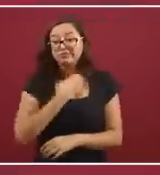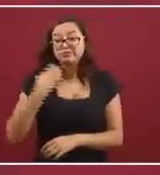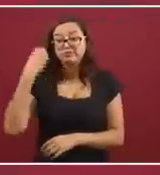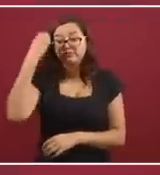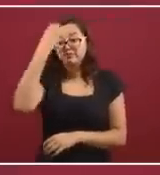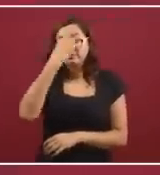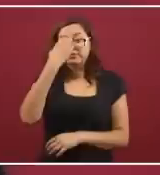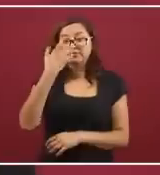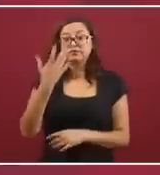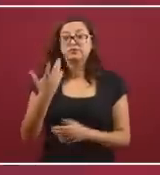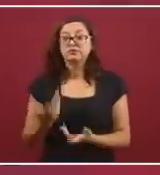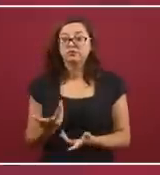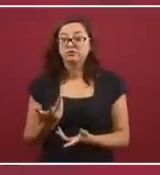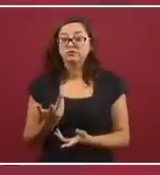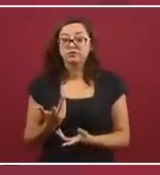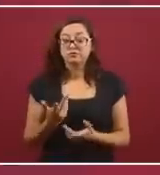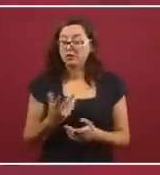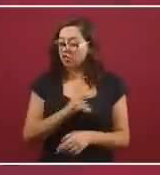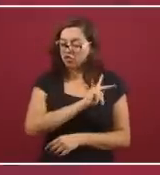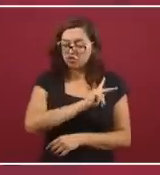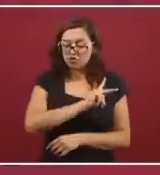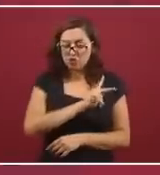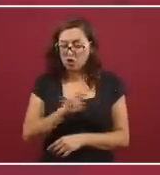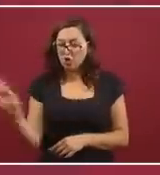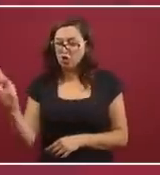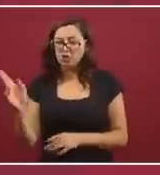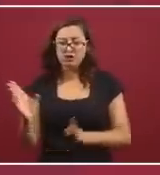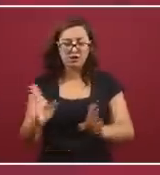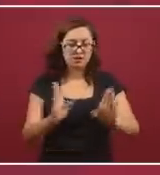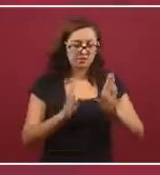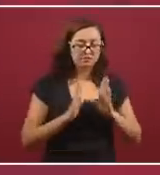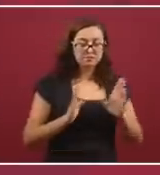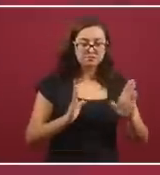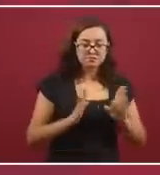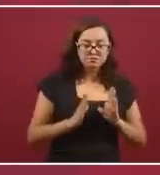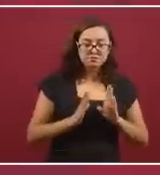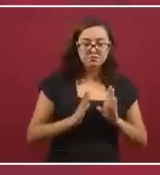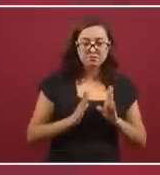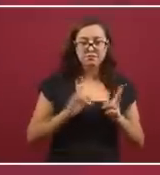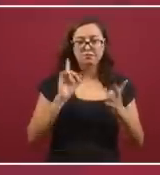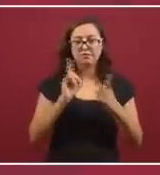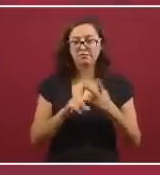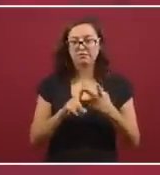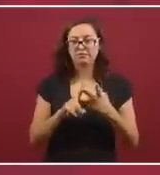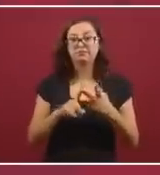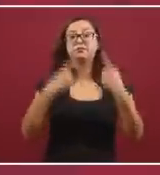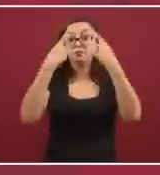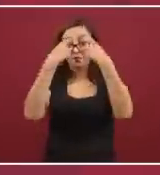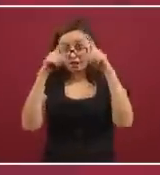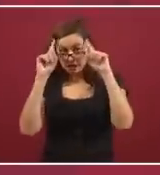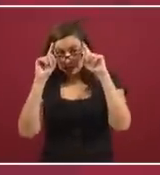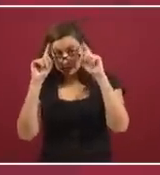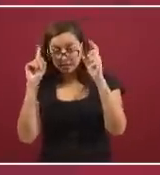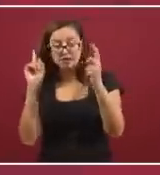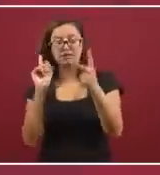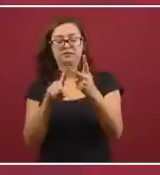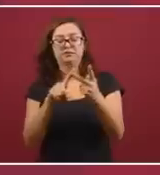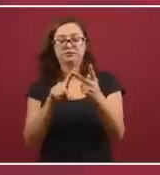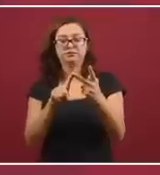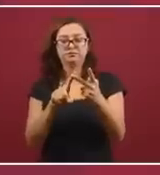a elementos del ejército a elementos de la marina